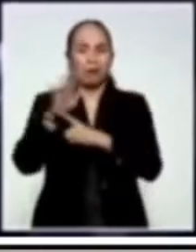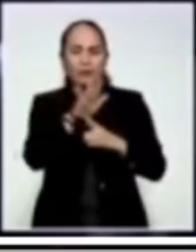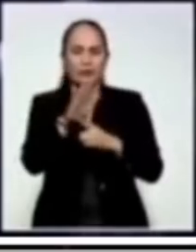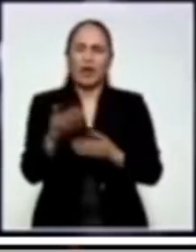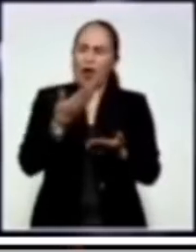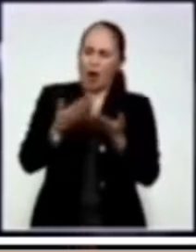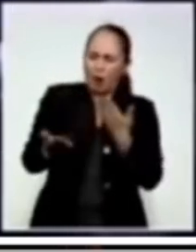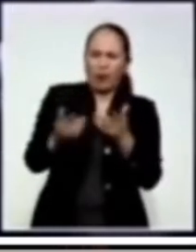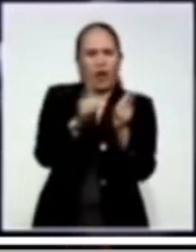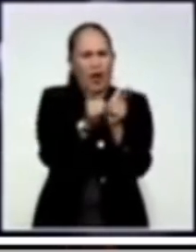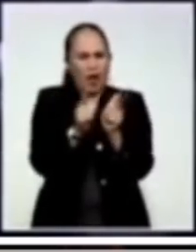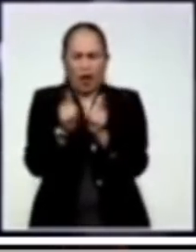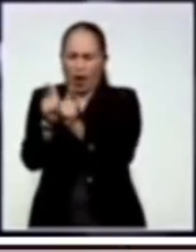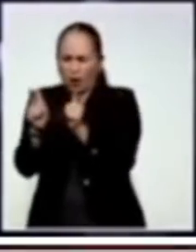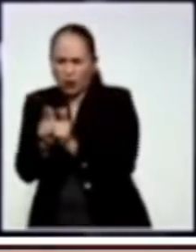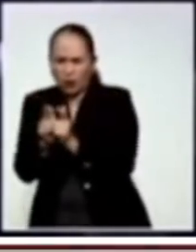estos grupos